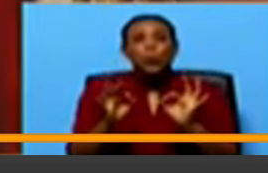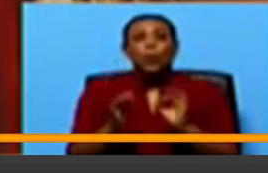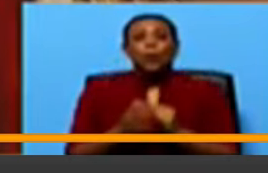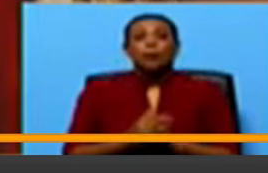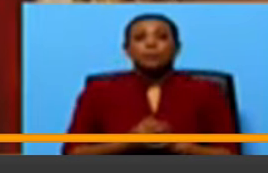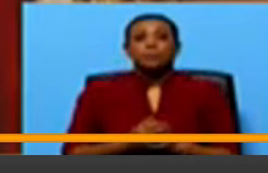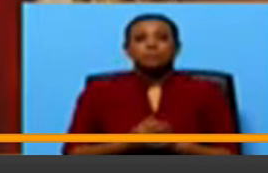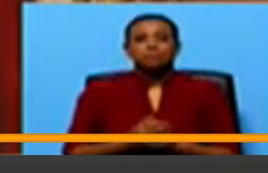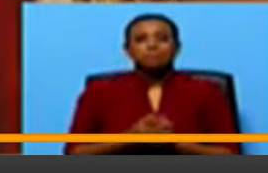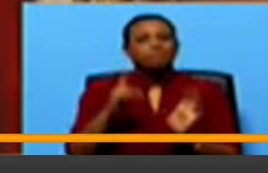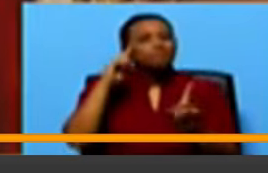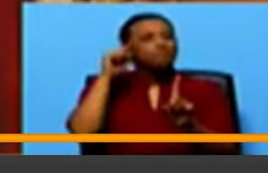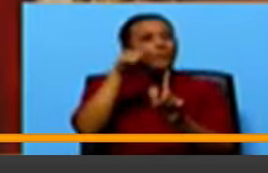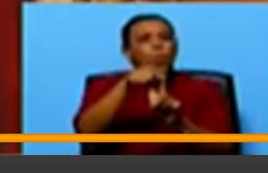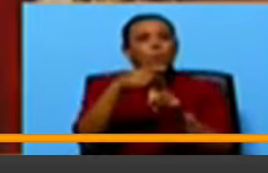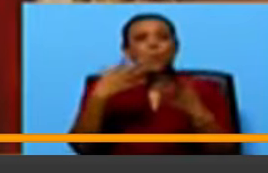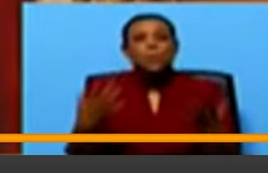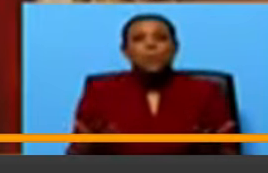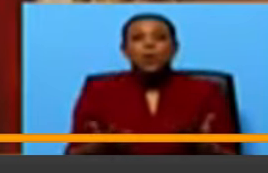para